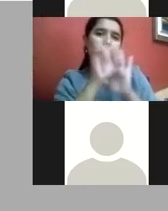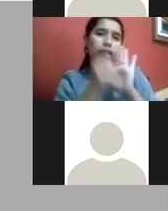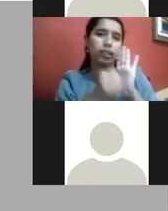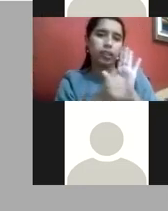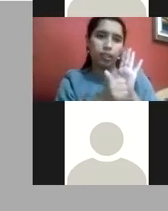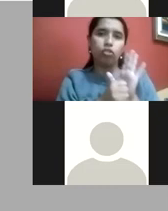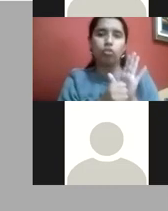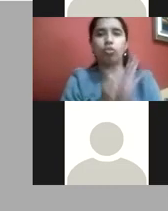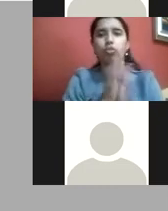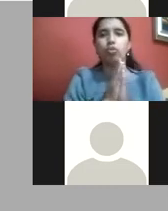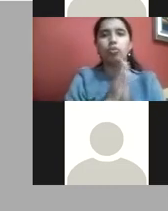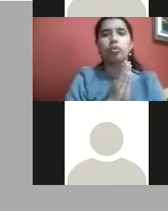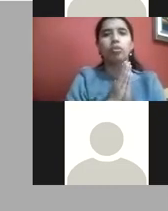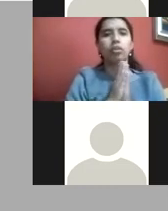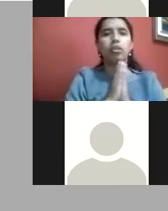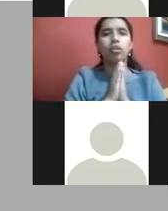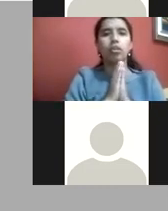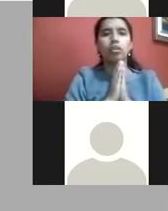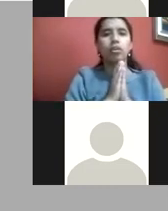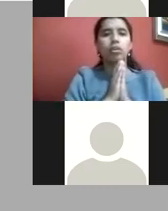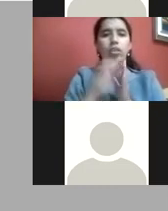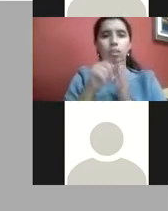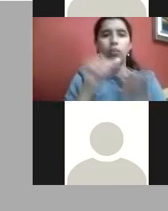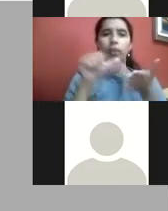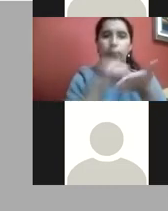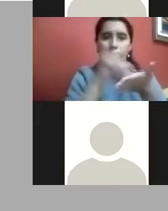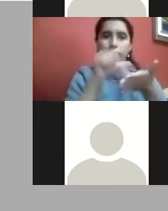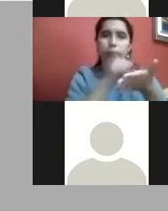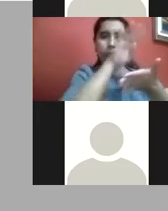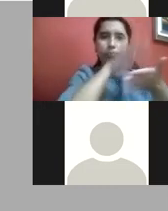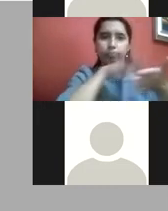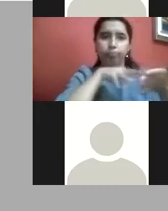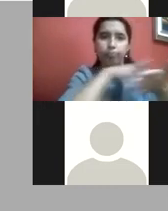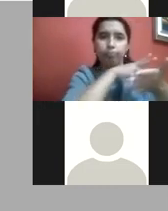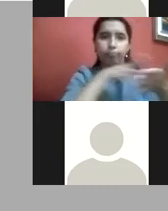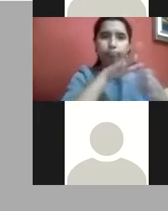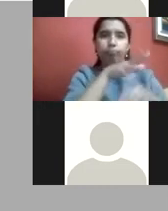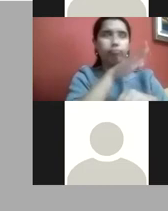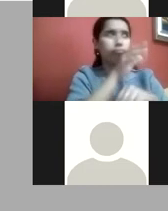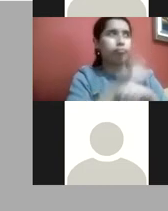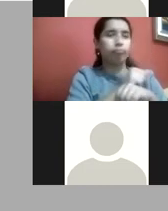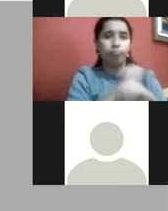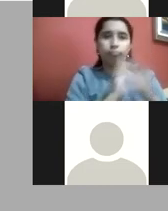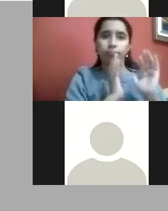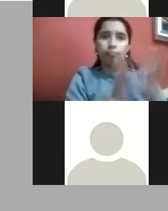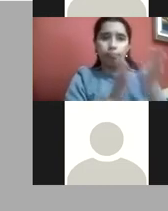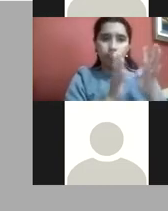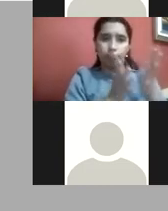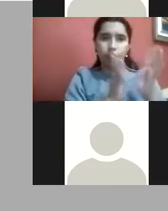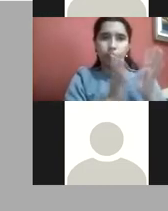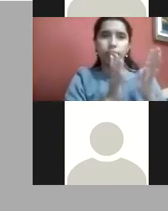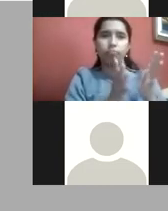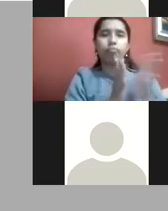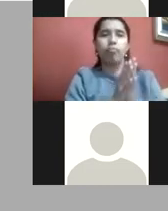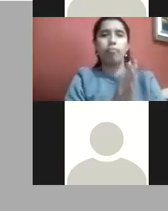en una página que está que ya tengo colocada en el campus virtual en este tema de estimación,